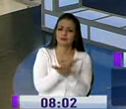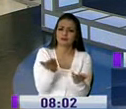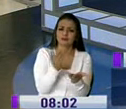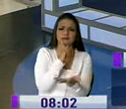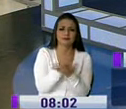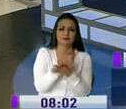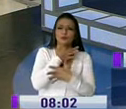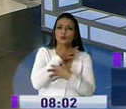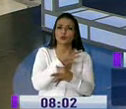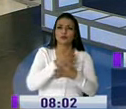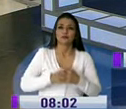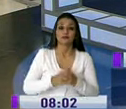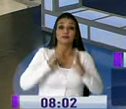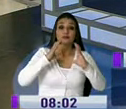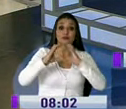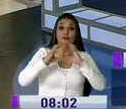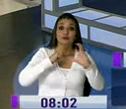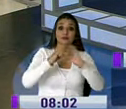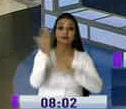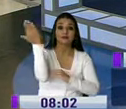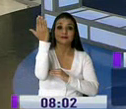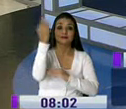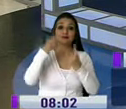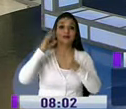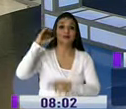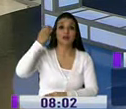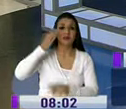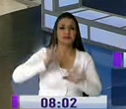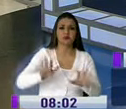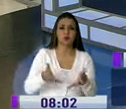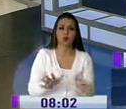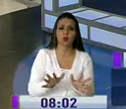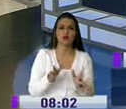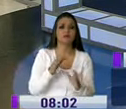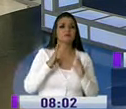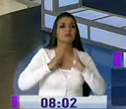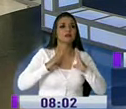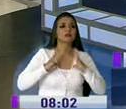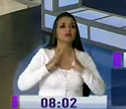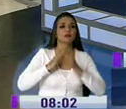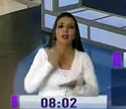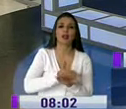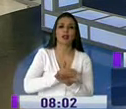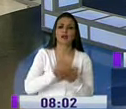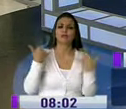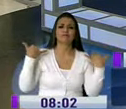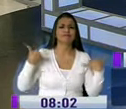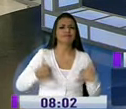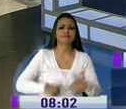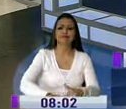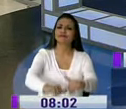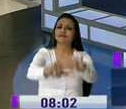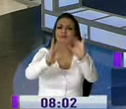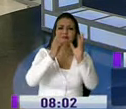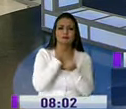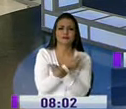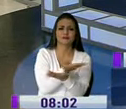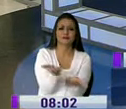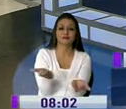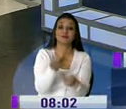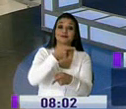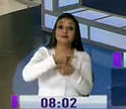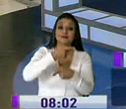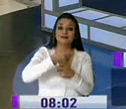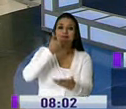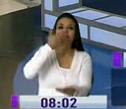supuesto, la comunicación, la televisión, la radio, no cambia, no es que se quede estática, es muy, muy movido. Así que queremos